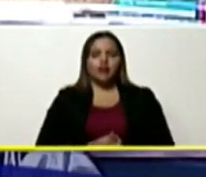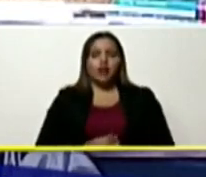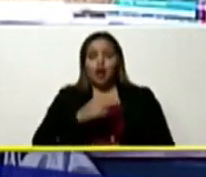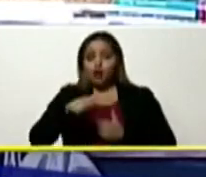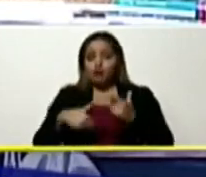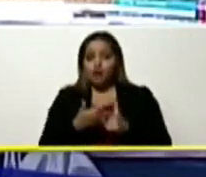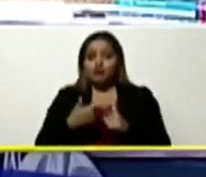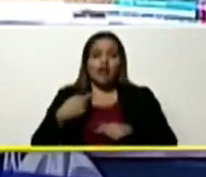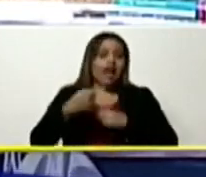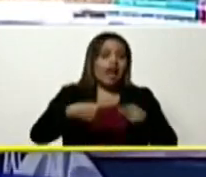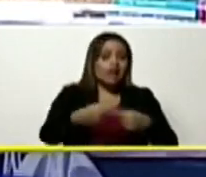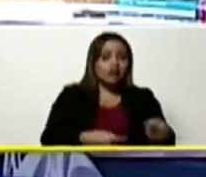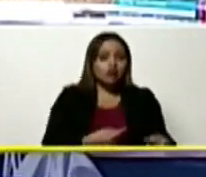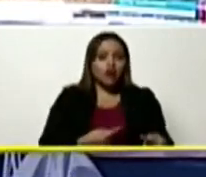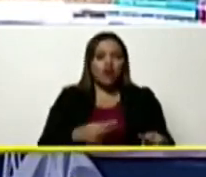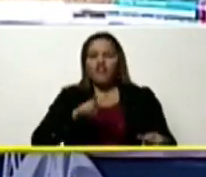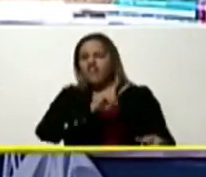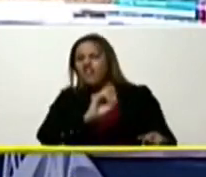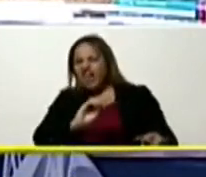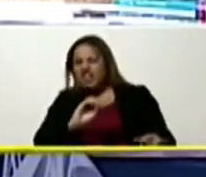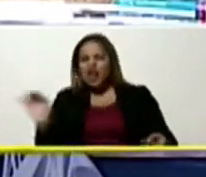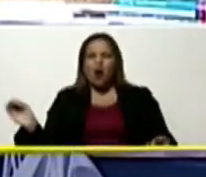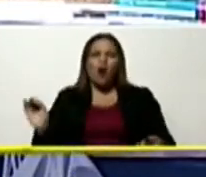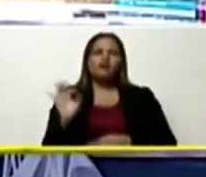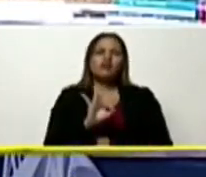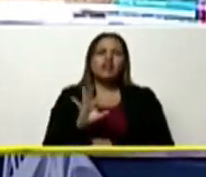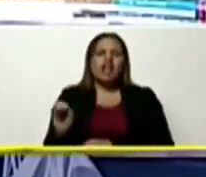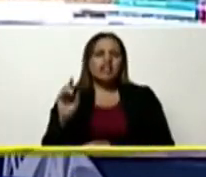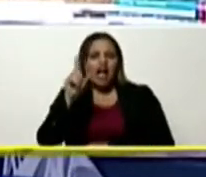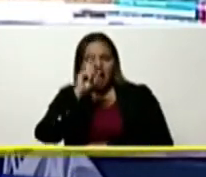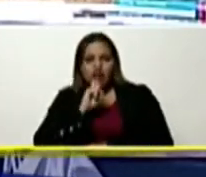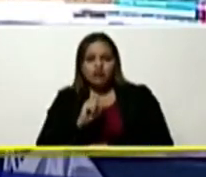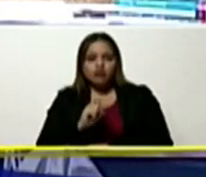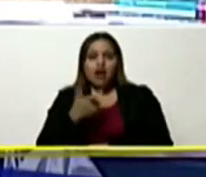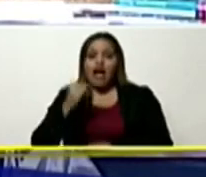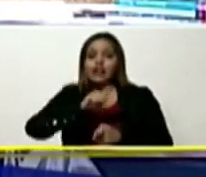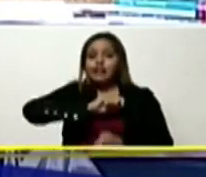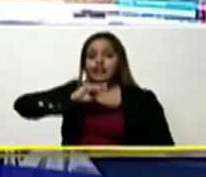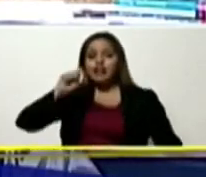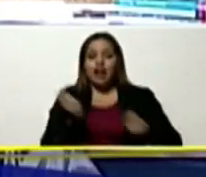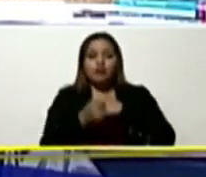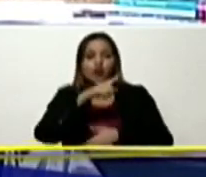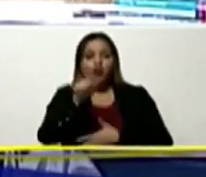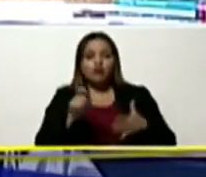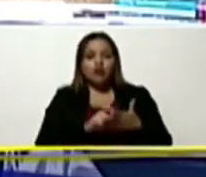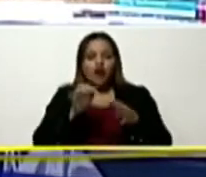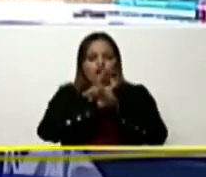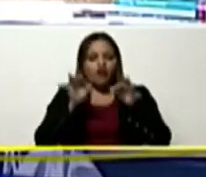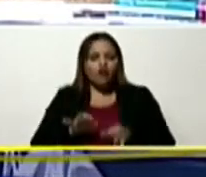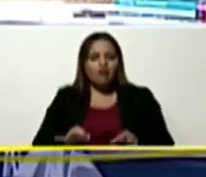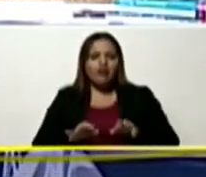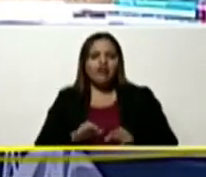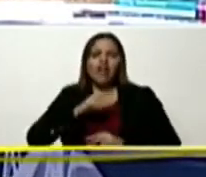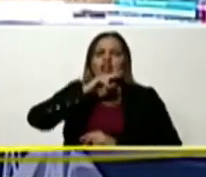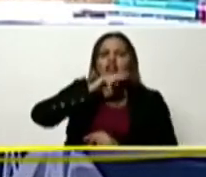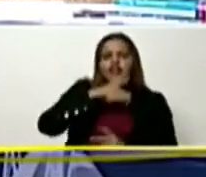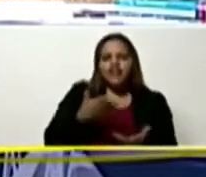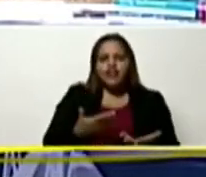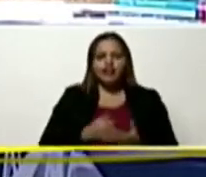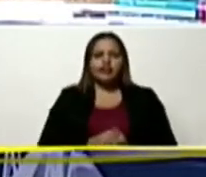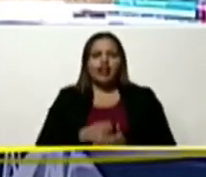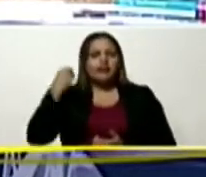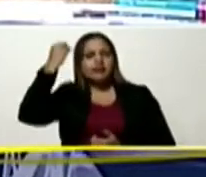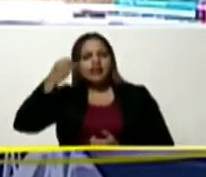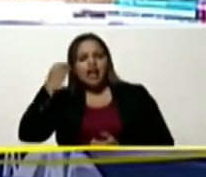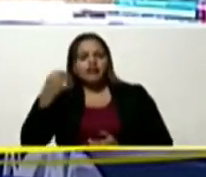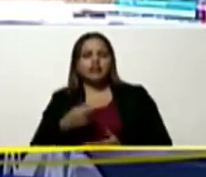las generaciones que tendremos en 20, 30 años, habrá un cambio completo en la forma de expresarse, de hablar, de